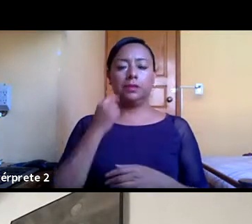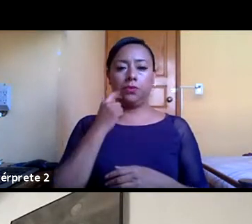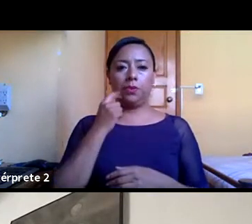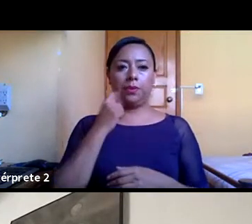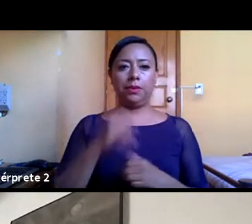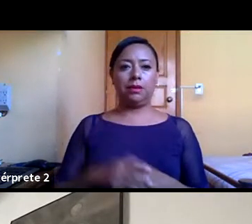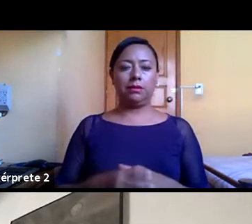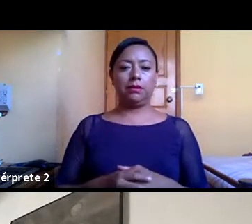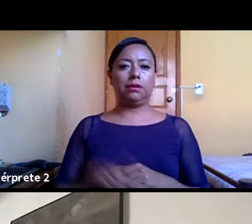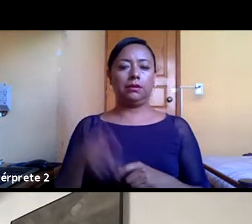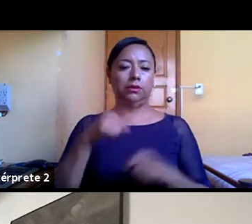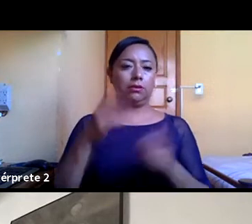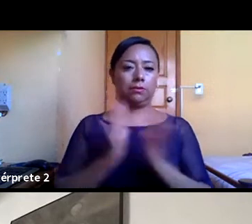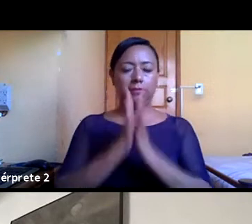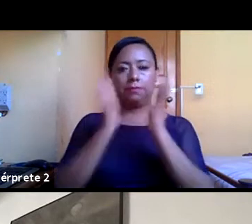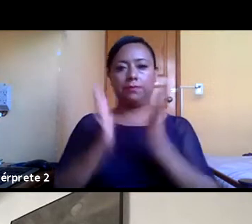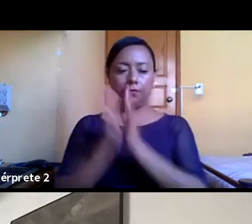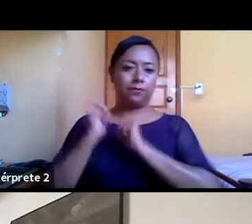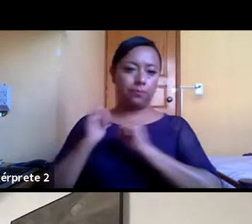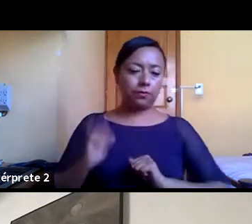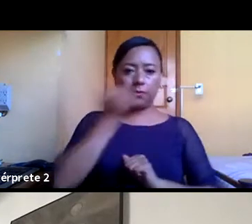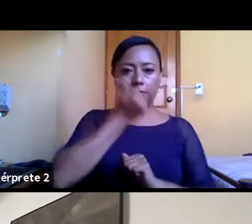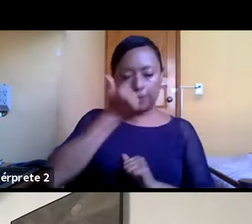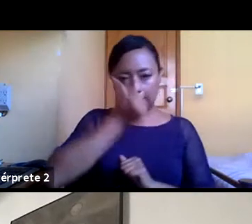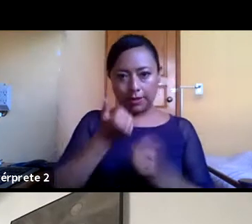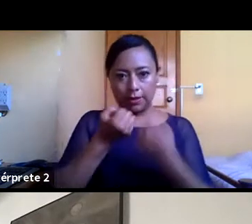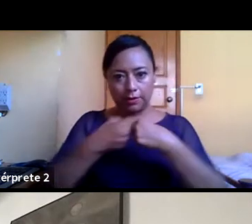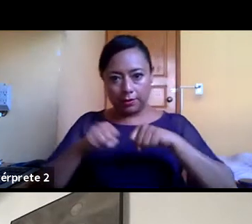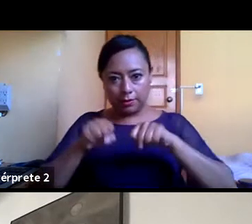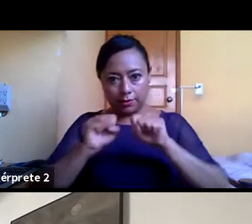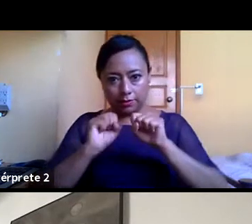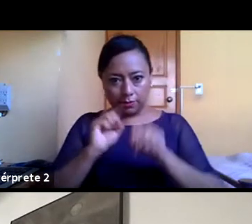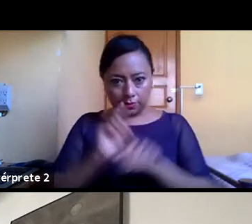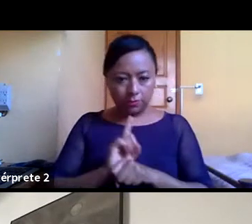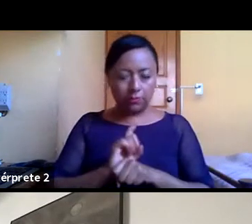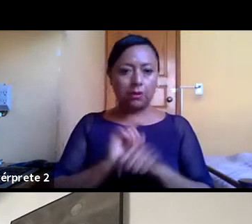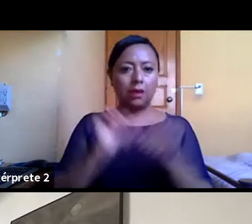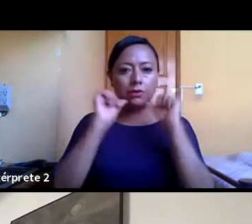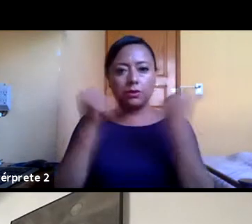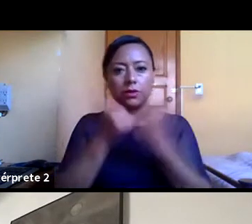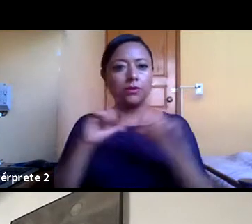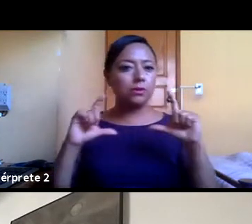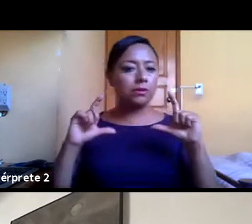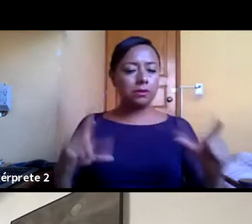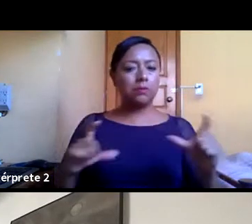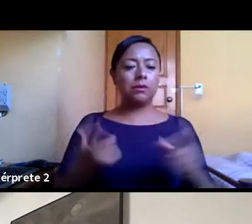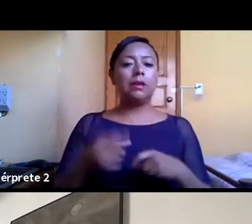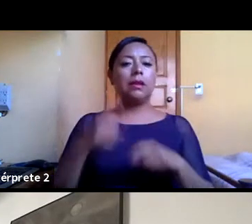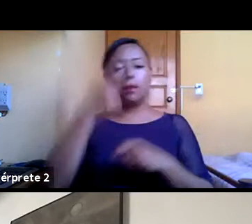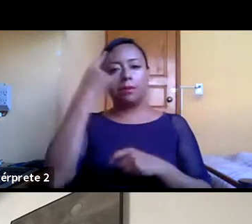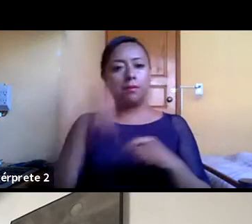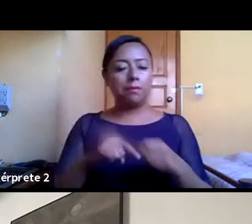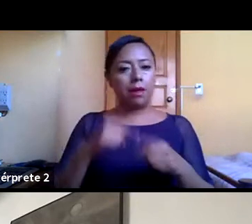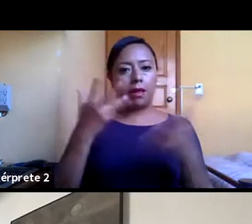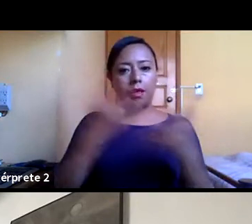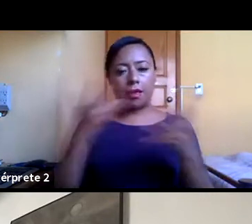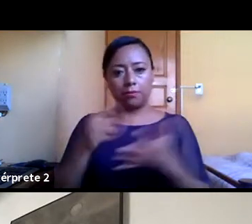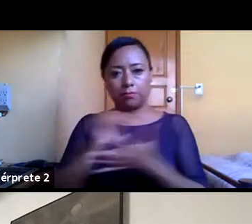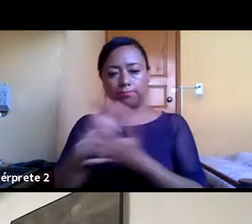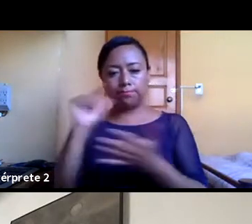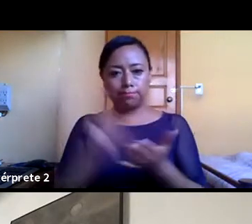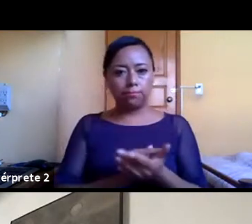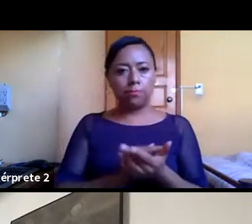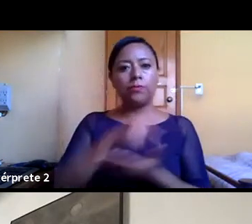actividades de participación con autoridades, academia, sociedad civil y la ciudadanía en el marco de la creación de la legislación de espacio público de